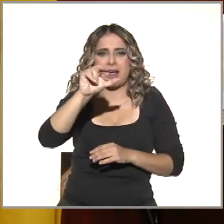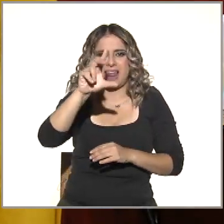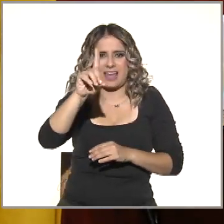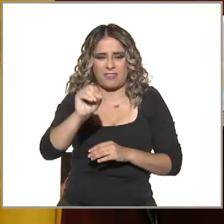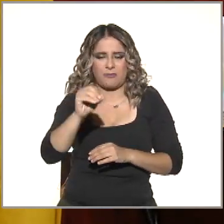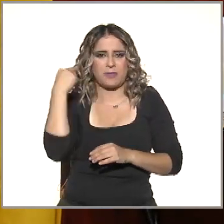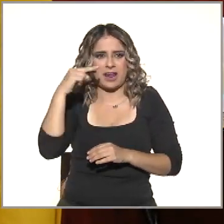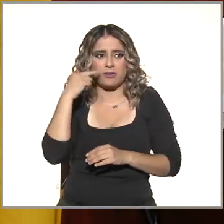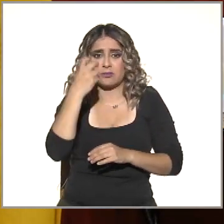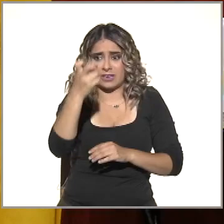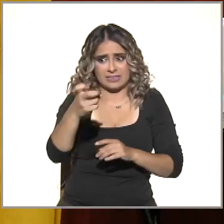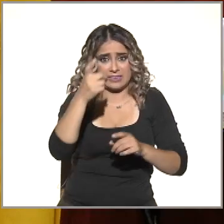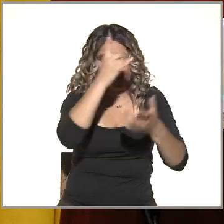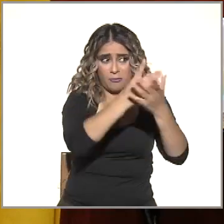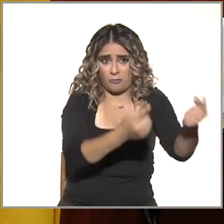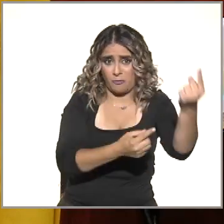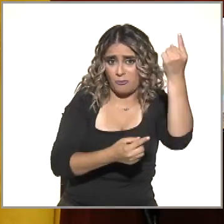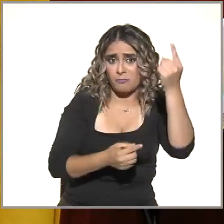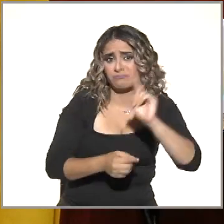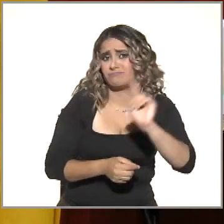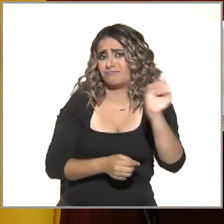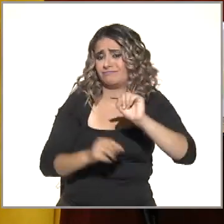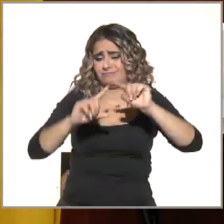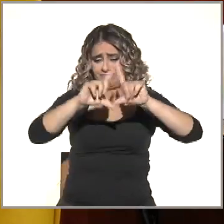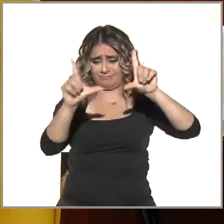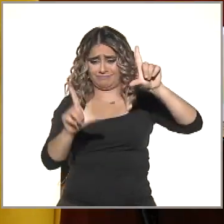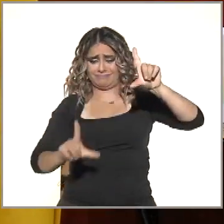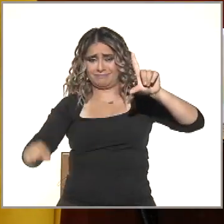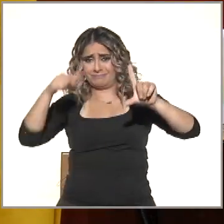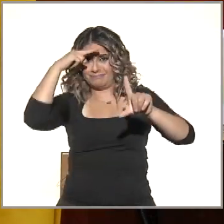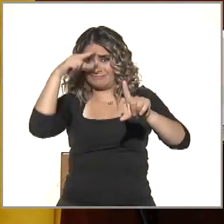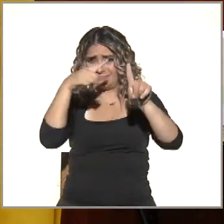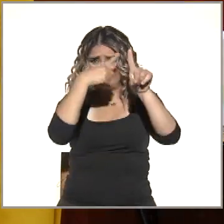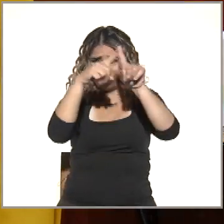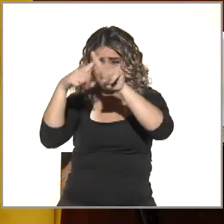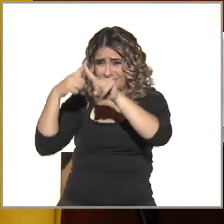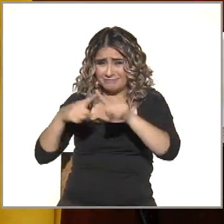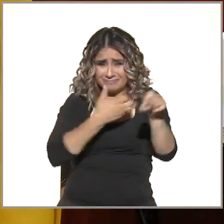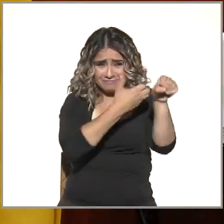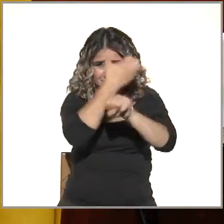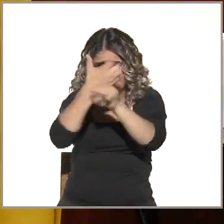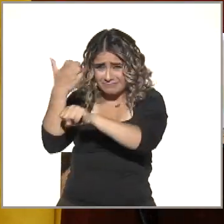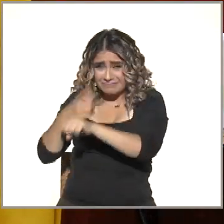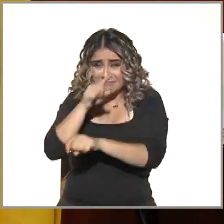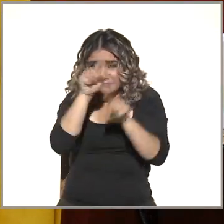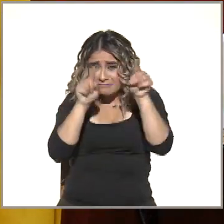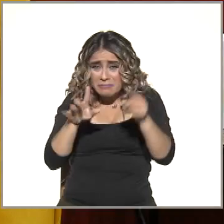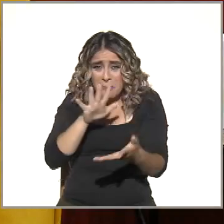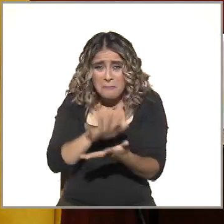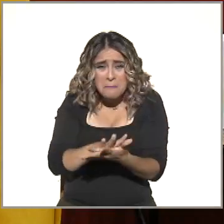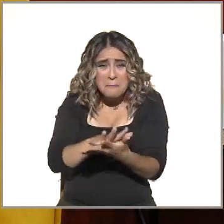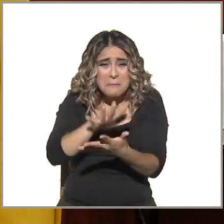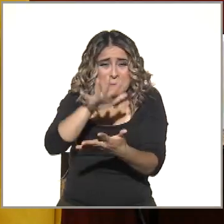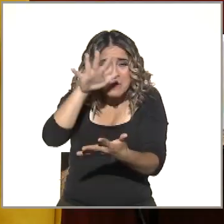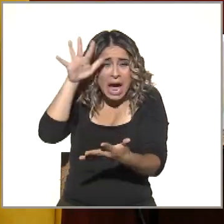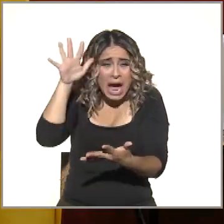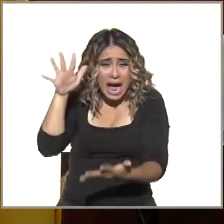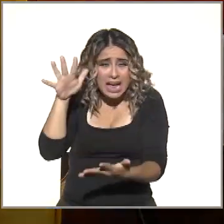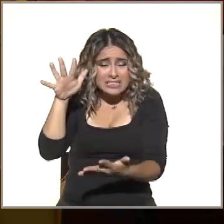México, van a encontrar que la mayor parte de la gente en México se relaciona